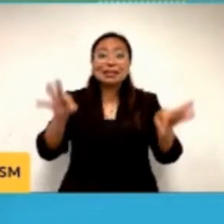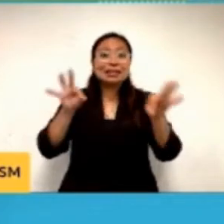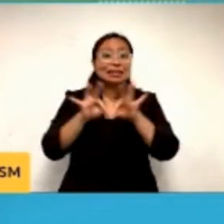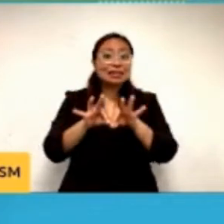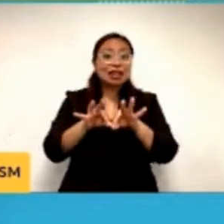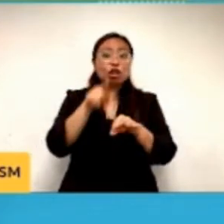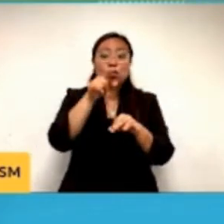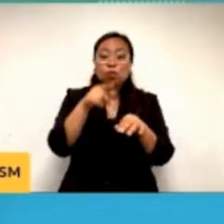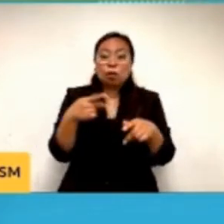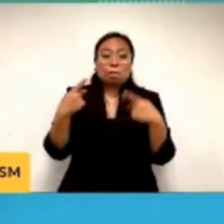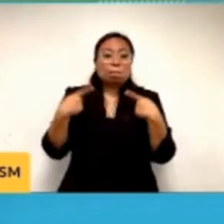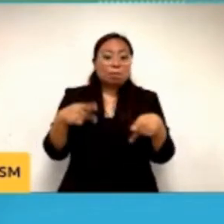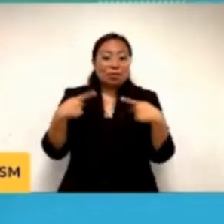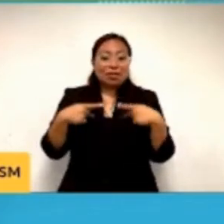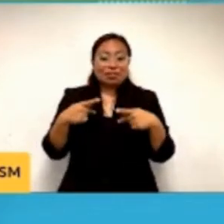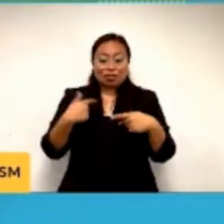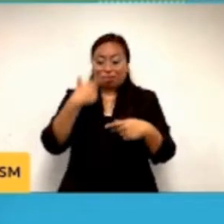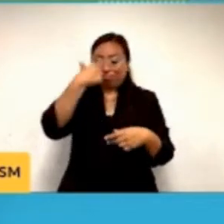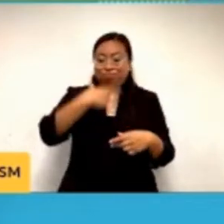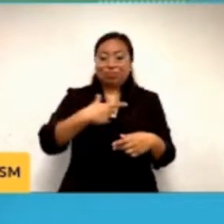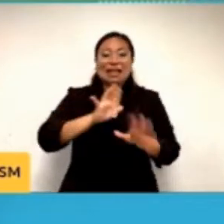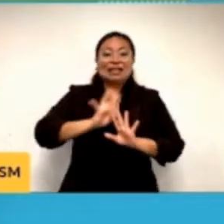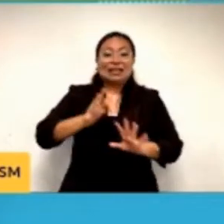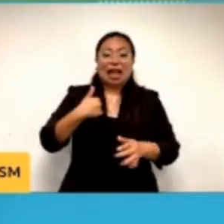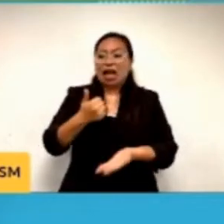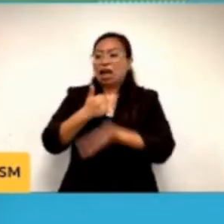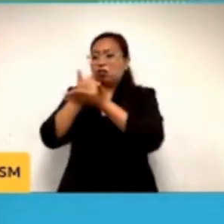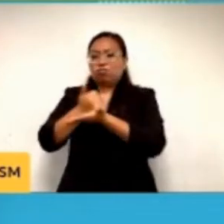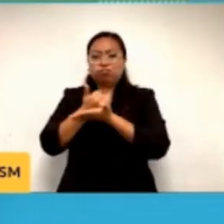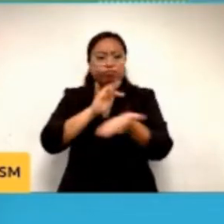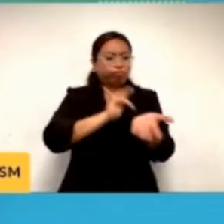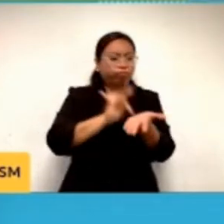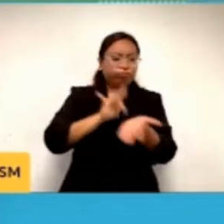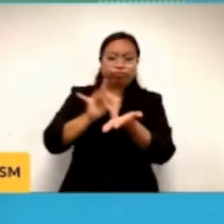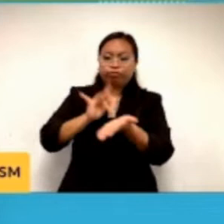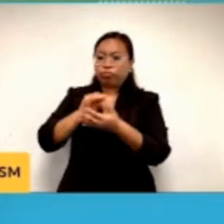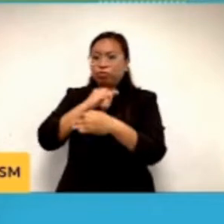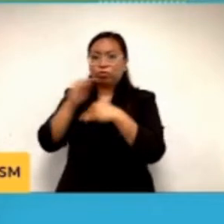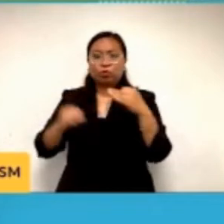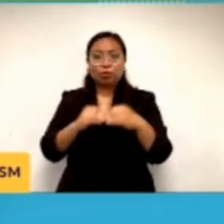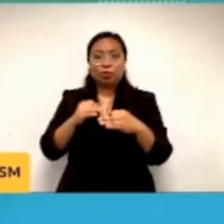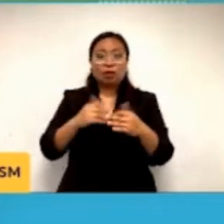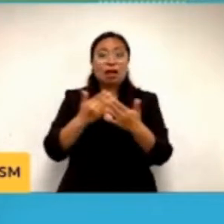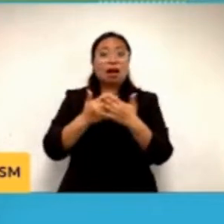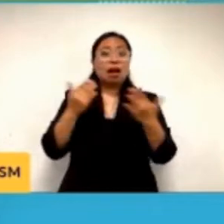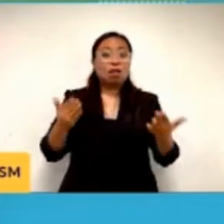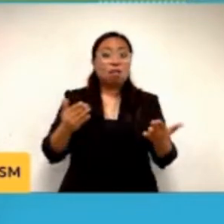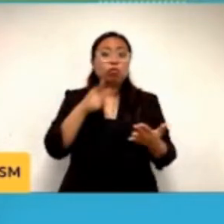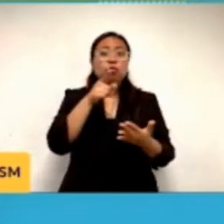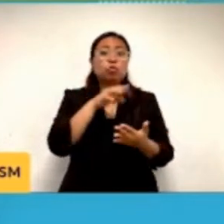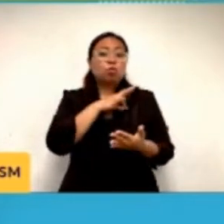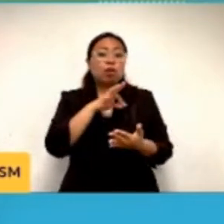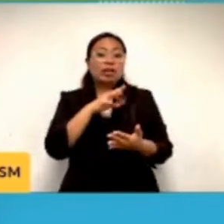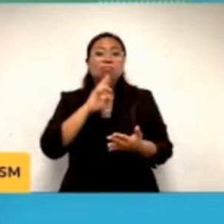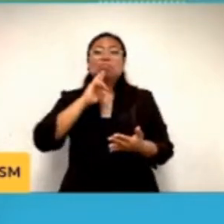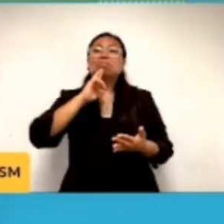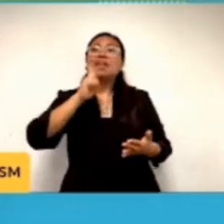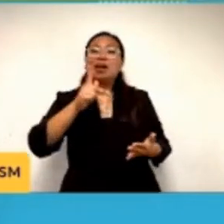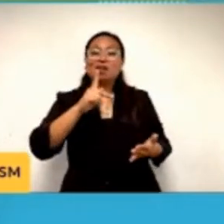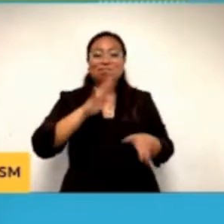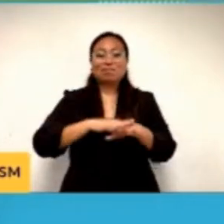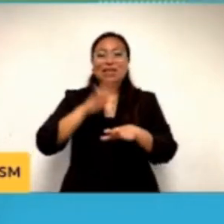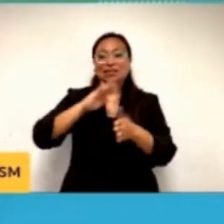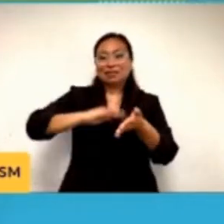una persona que genera cambios, que genera impacto. Vamos a ver cómo podemos hacerlo más